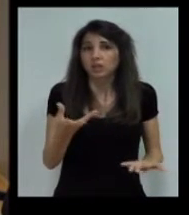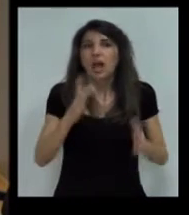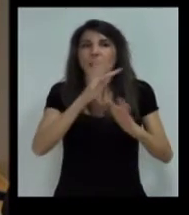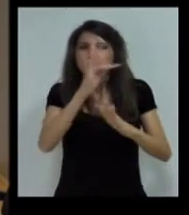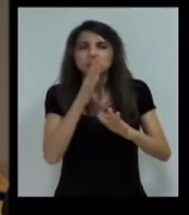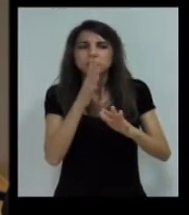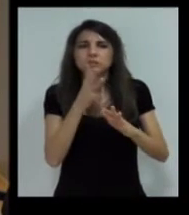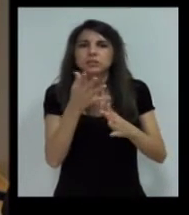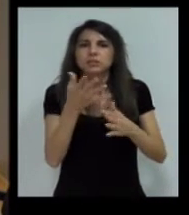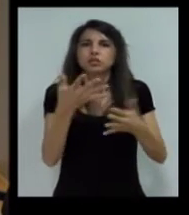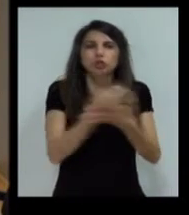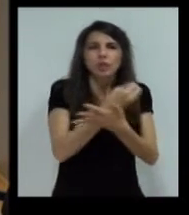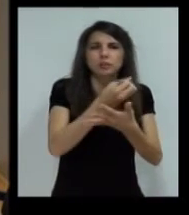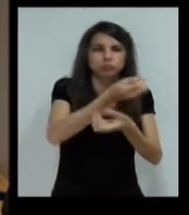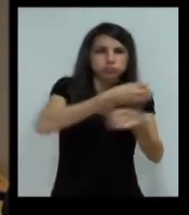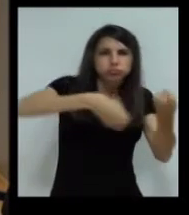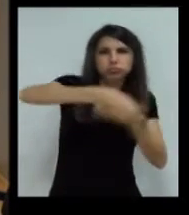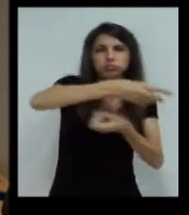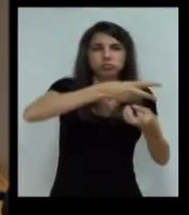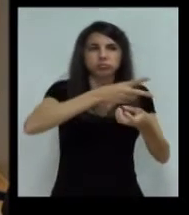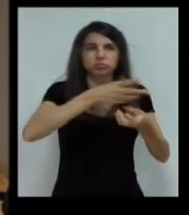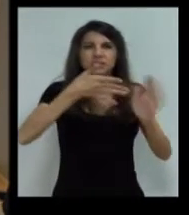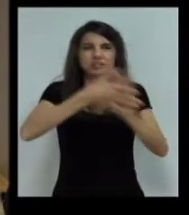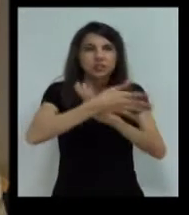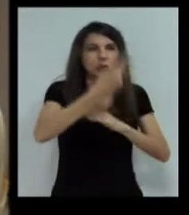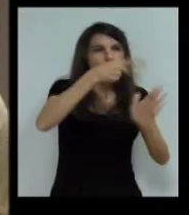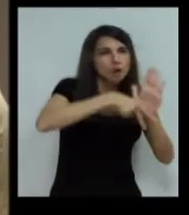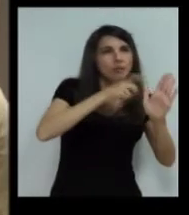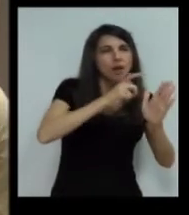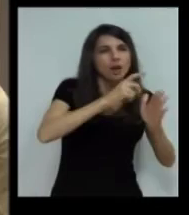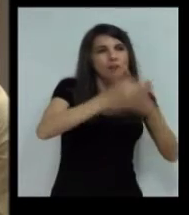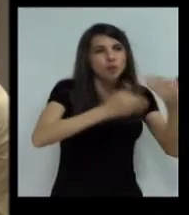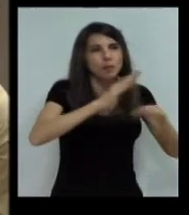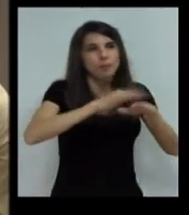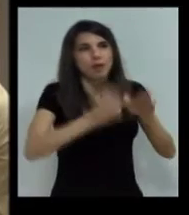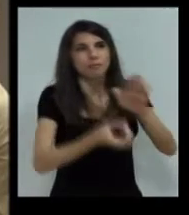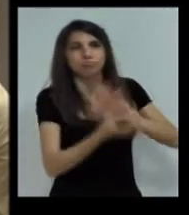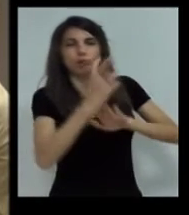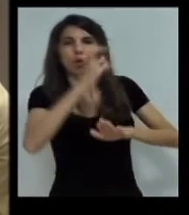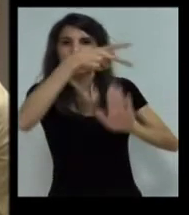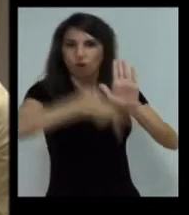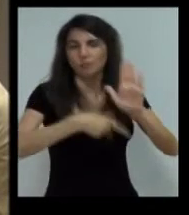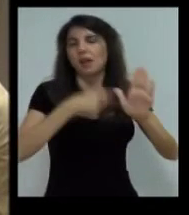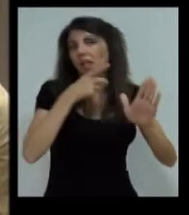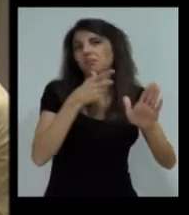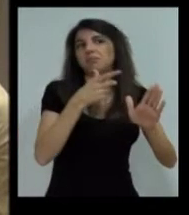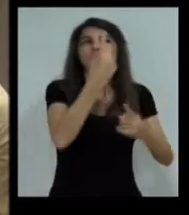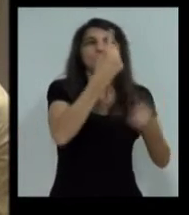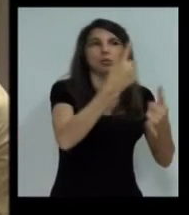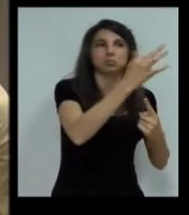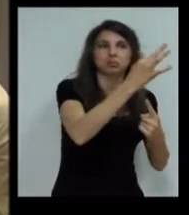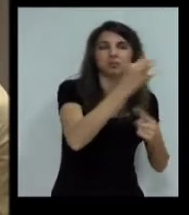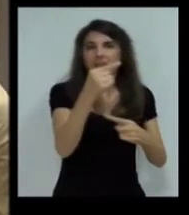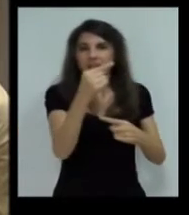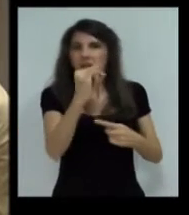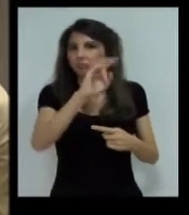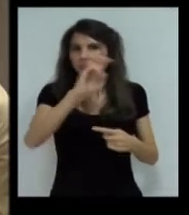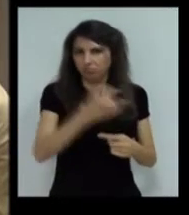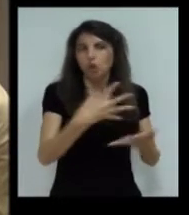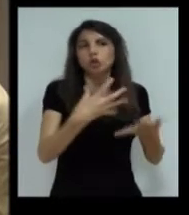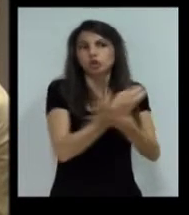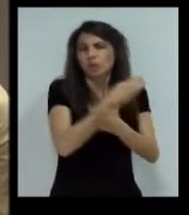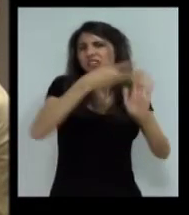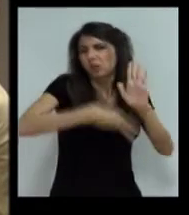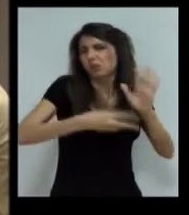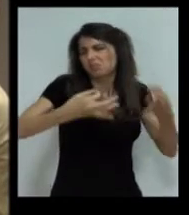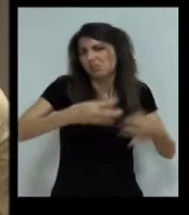sí, son evoluciones las unas de las otras, y unas tienen sus pros, otras tienen sus contras, pero bueno, todas son buenas. Al final es